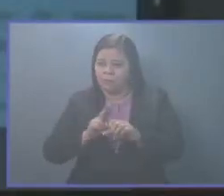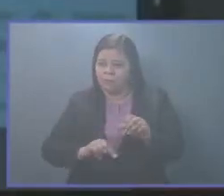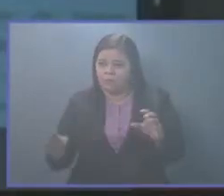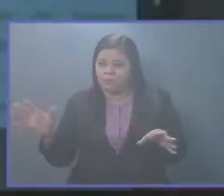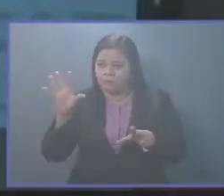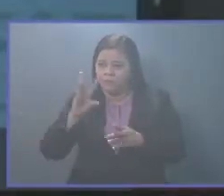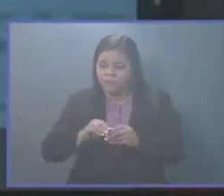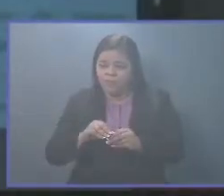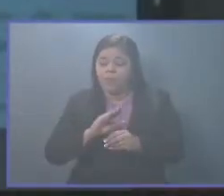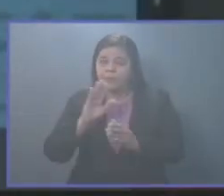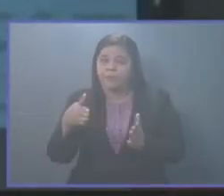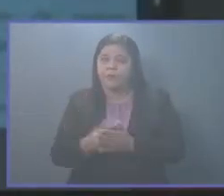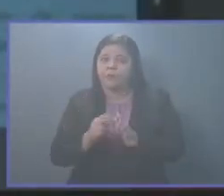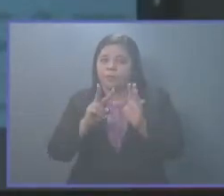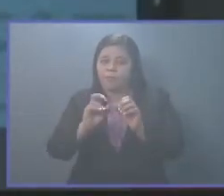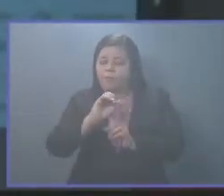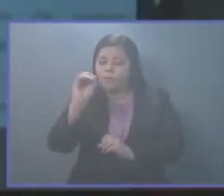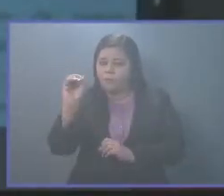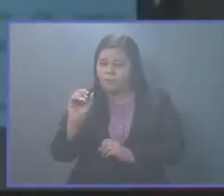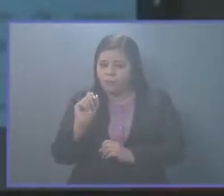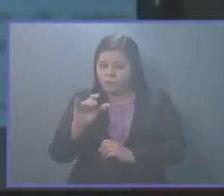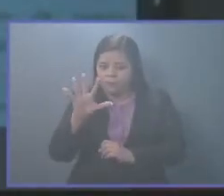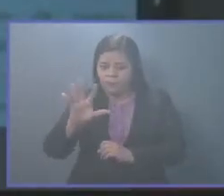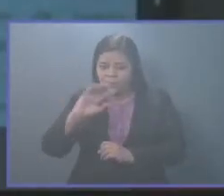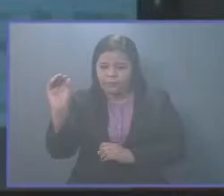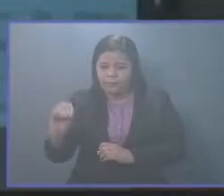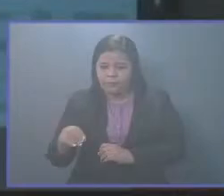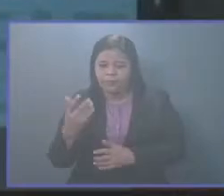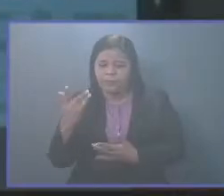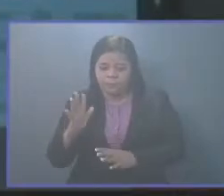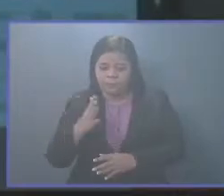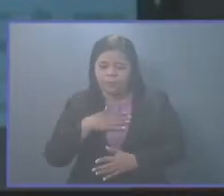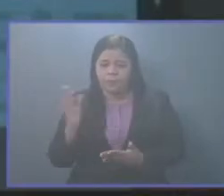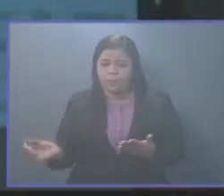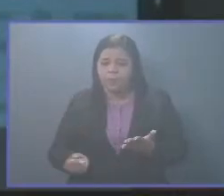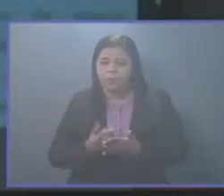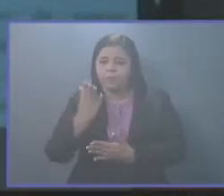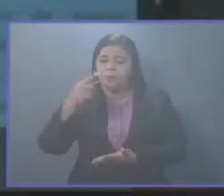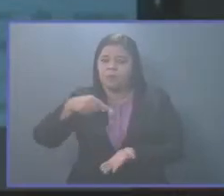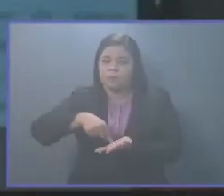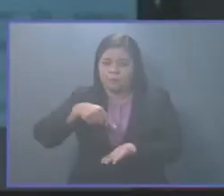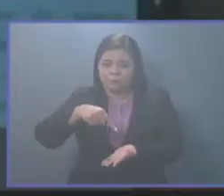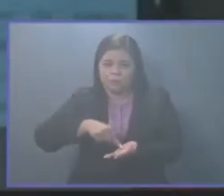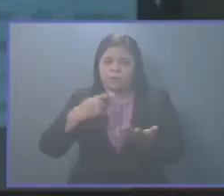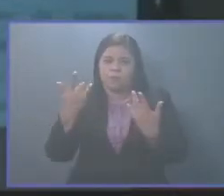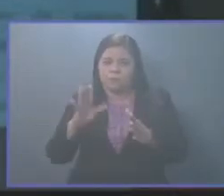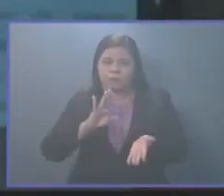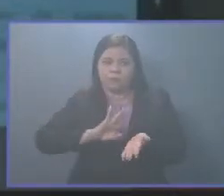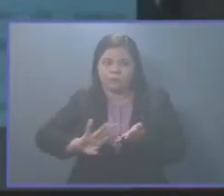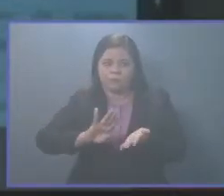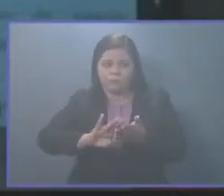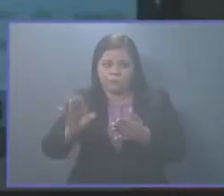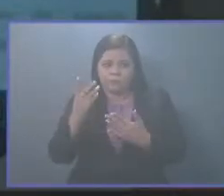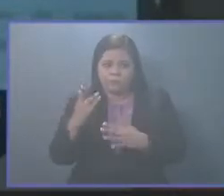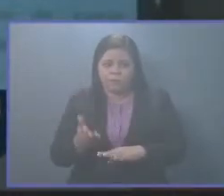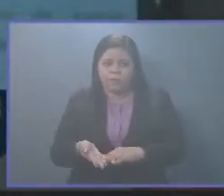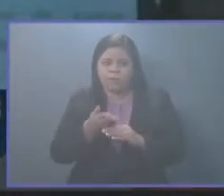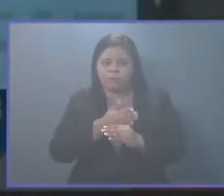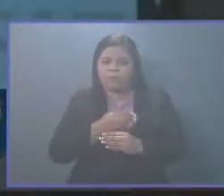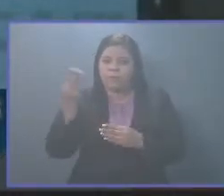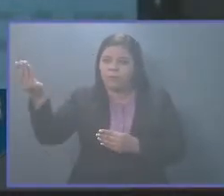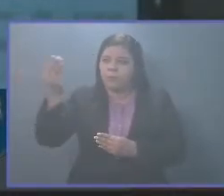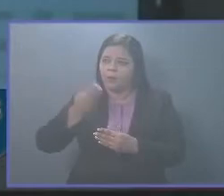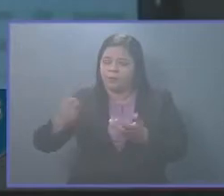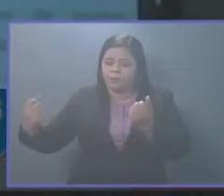total, el 70.5% provienen de nuevo endeudamiento, cuyo financiamiento ha sido aportado por la cooperación